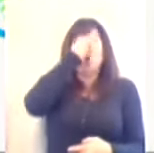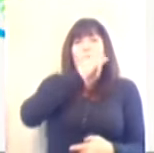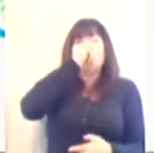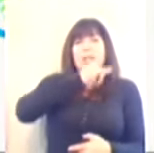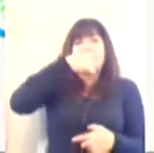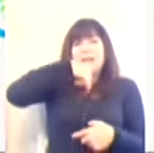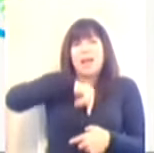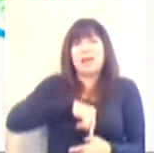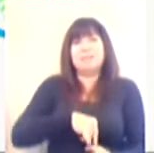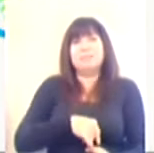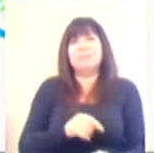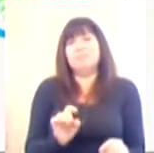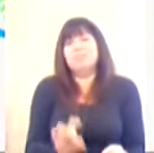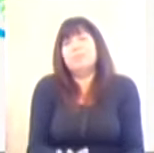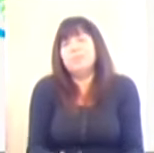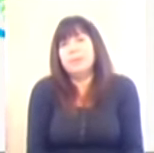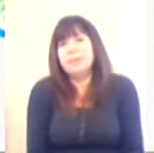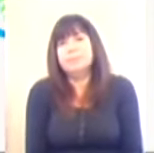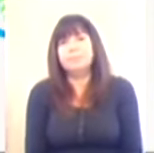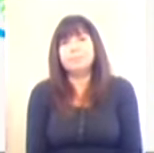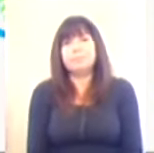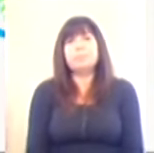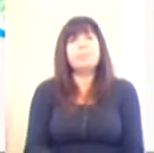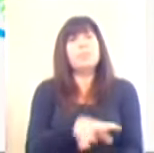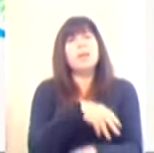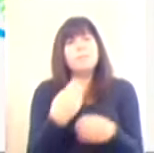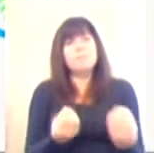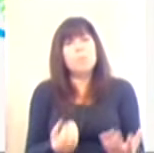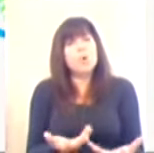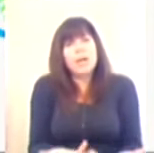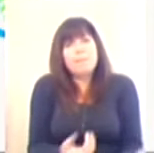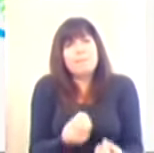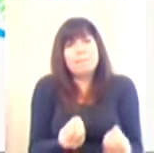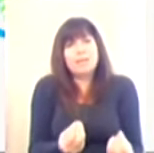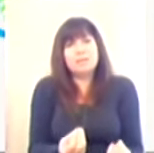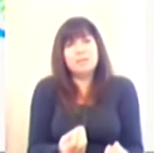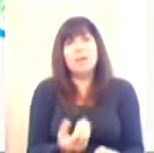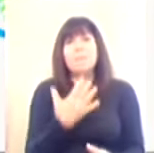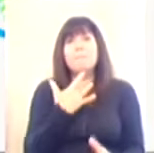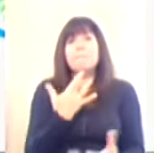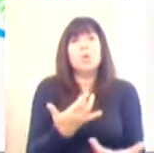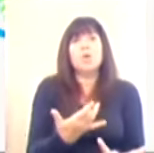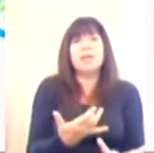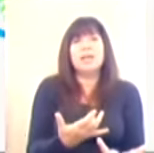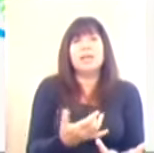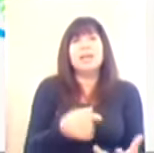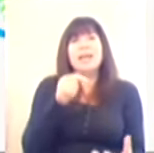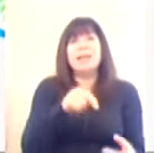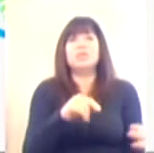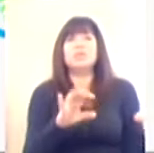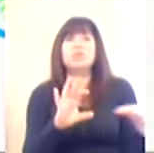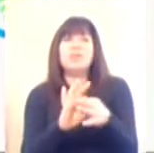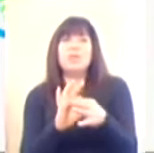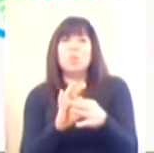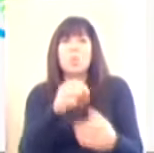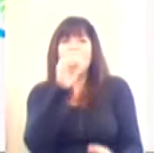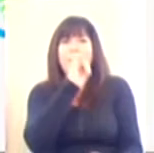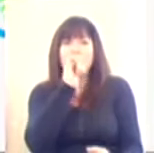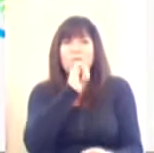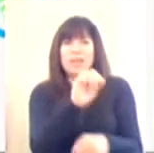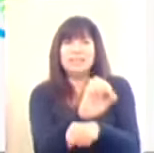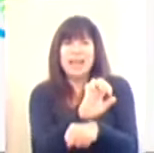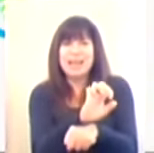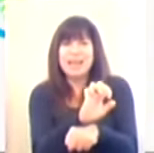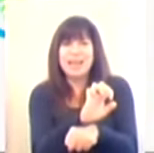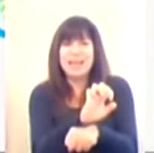de leña no sostenible. ¿Y por qué sucede esto? ¿Por qué? Es porque Esto se vincula con la pobreza energética,